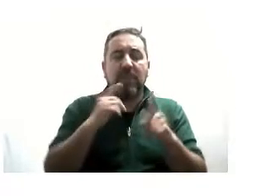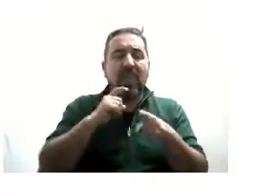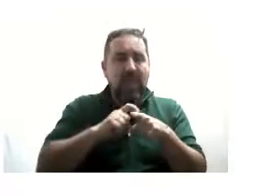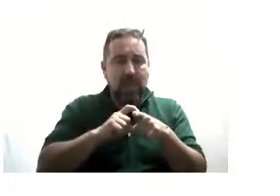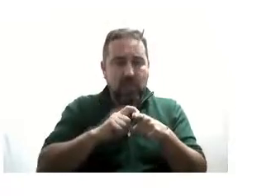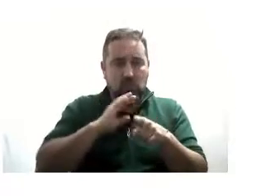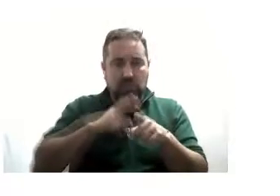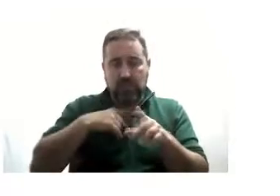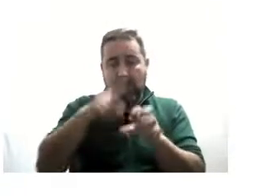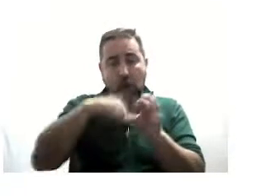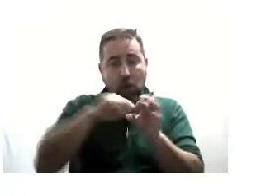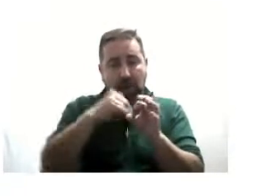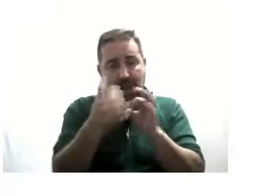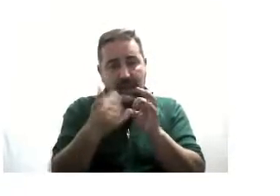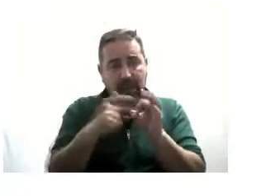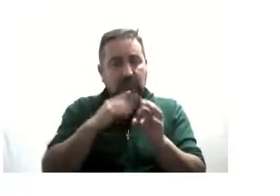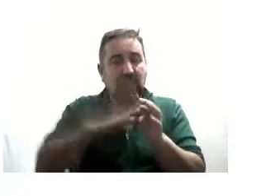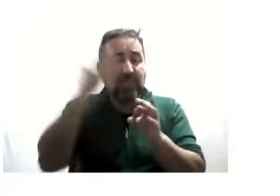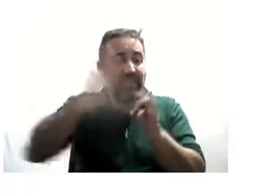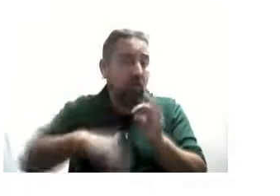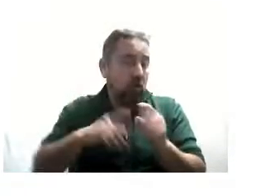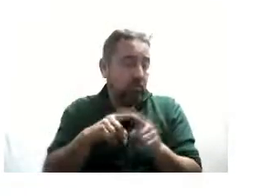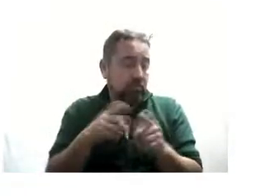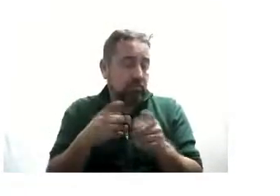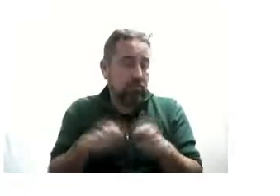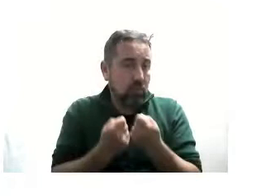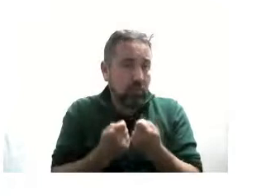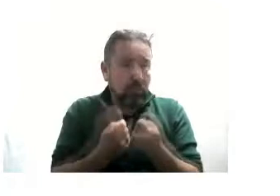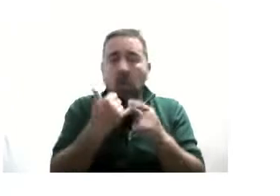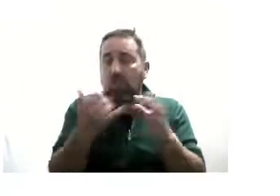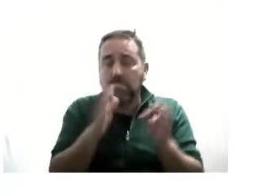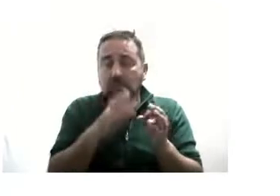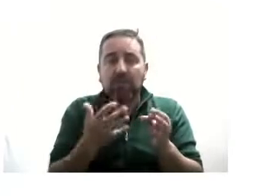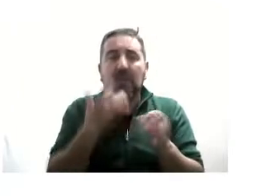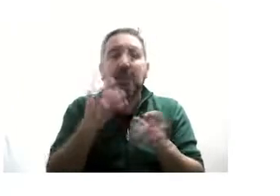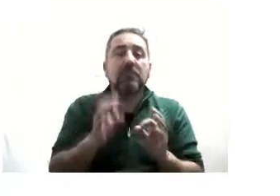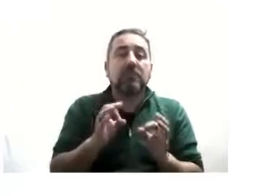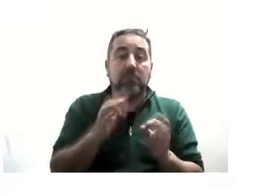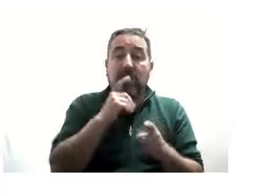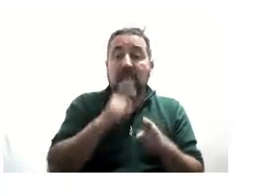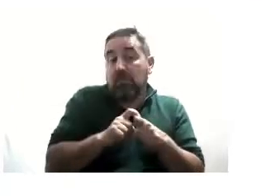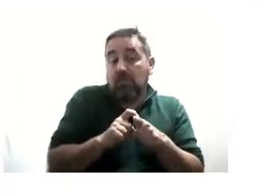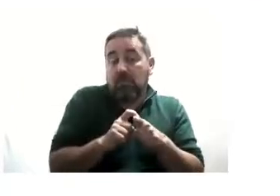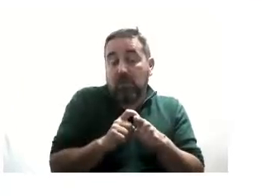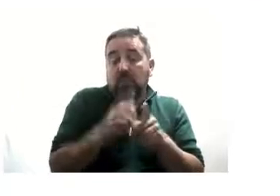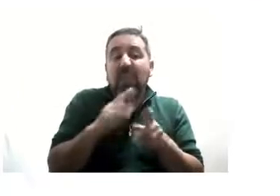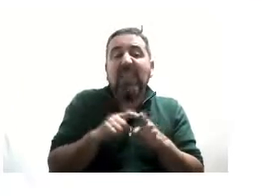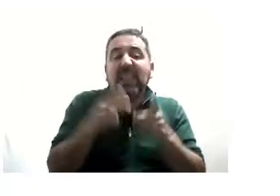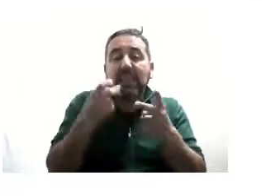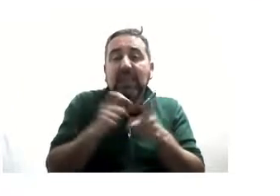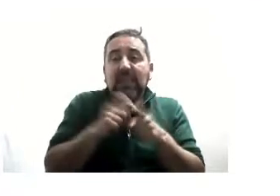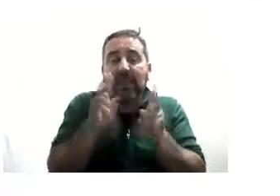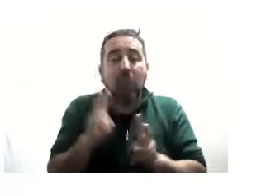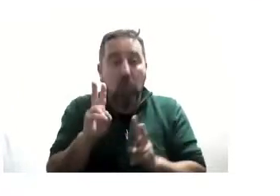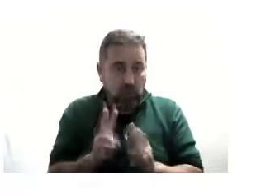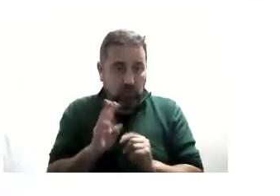coclear. El ejemplo al que me refería antes, los pacientes con neurofibromatosis tipo 2 tienen